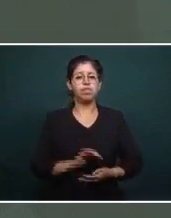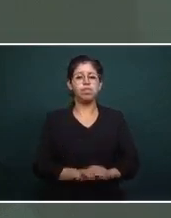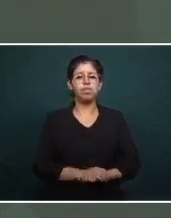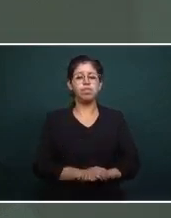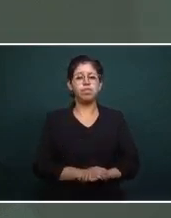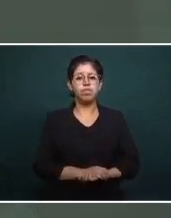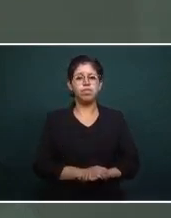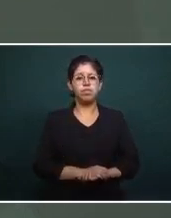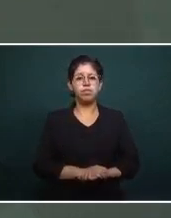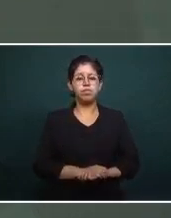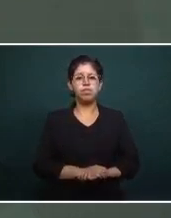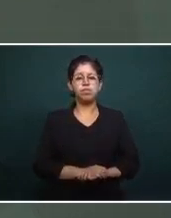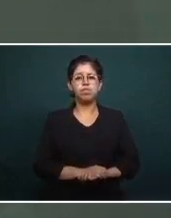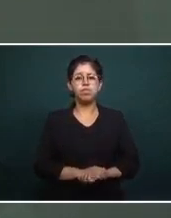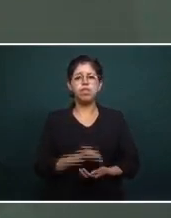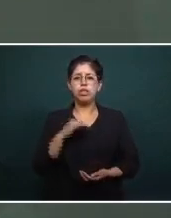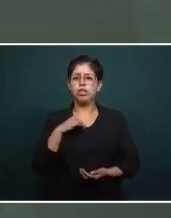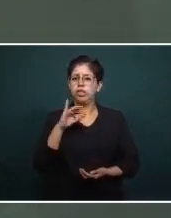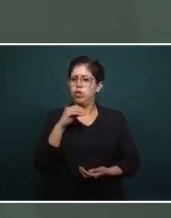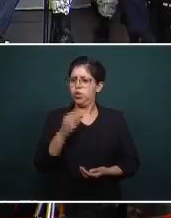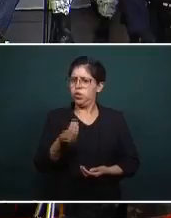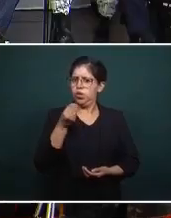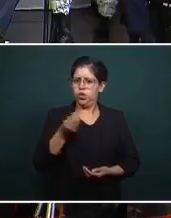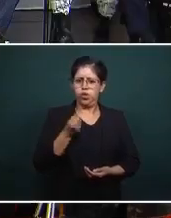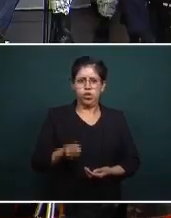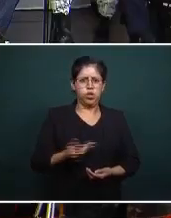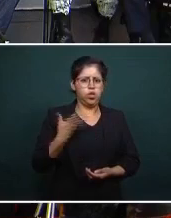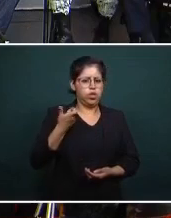Se elevó mucho el costo,